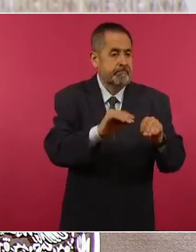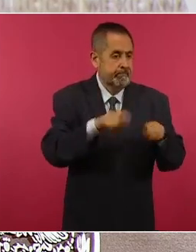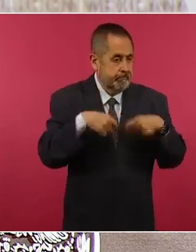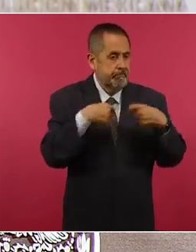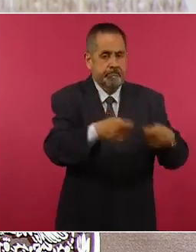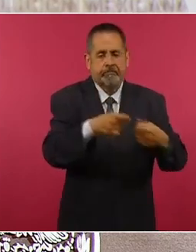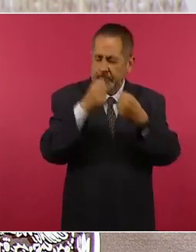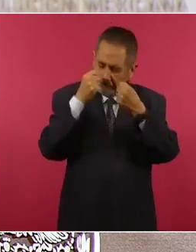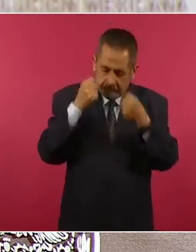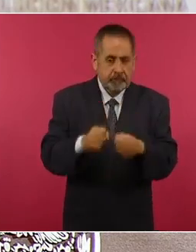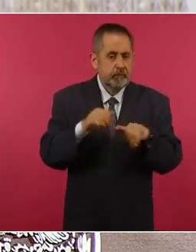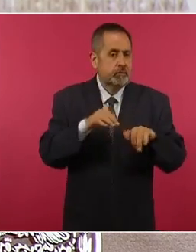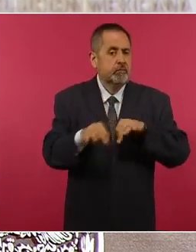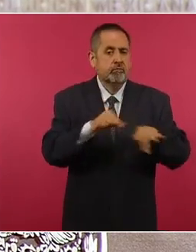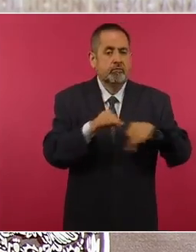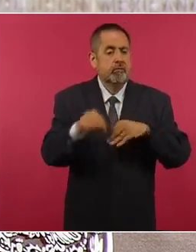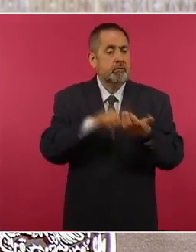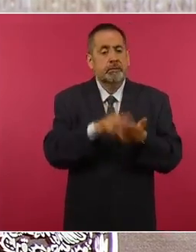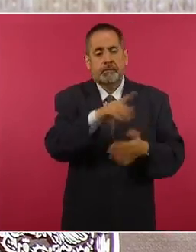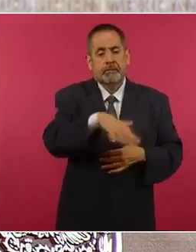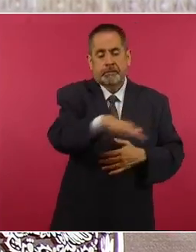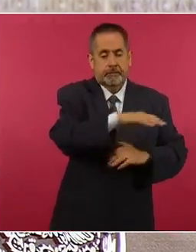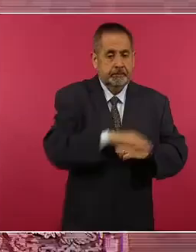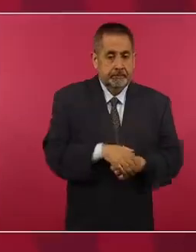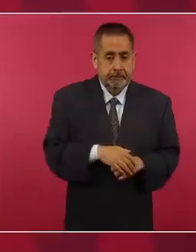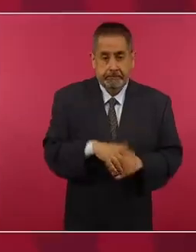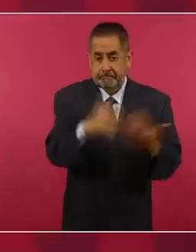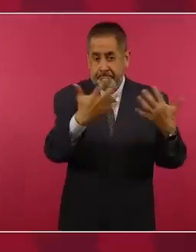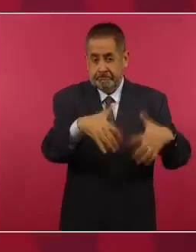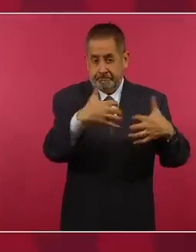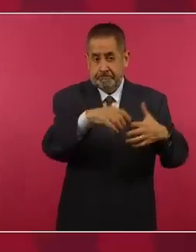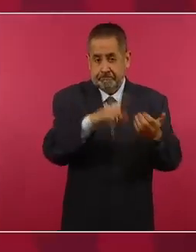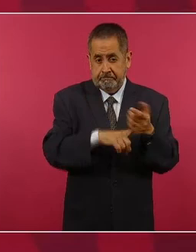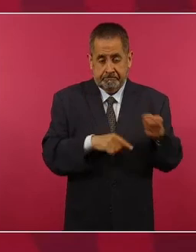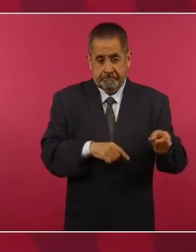garantizado ese empleo. La planta